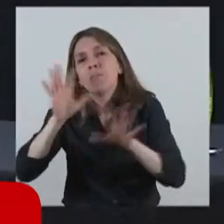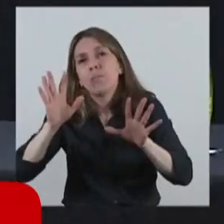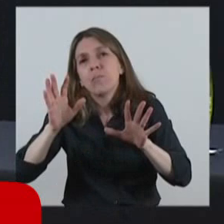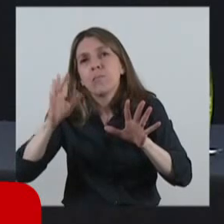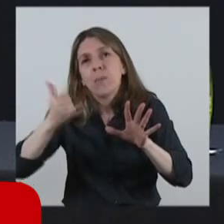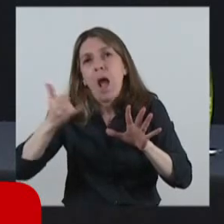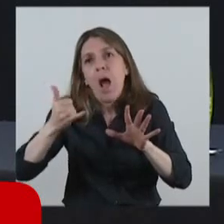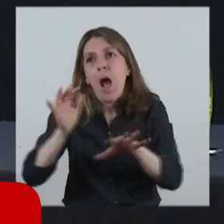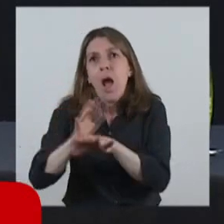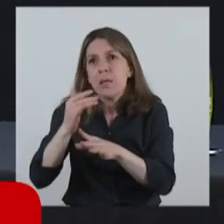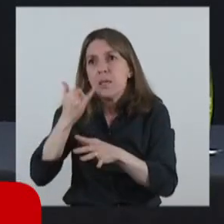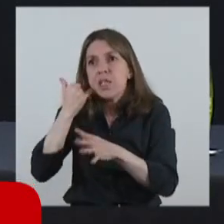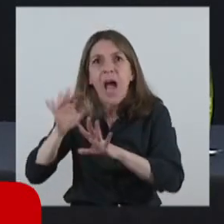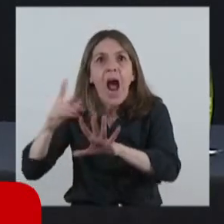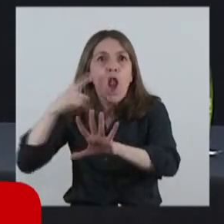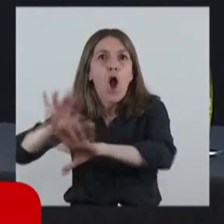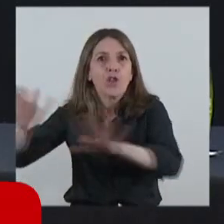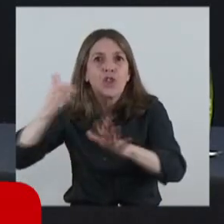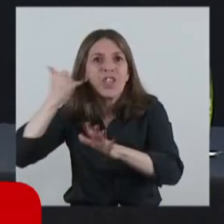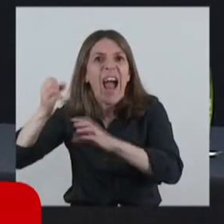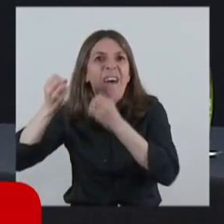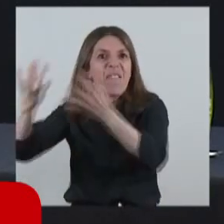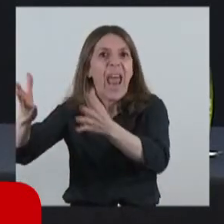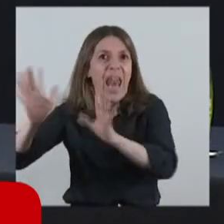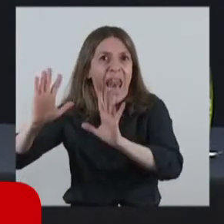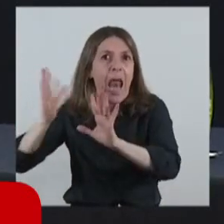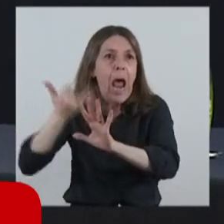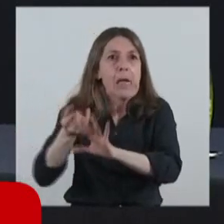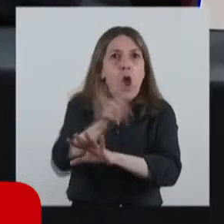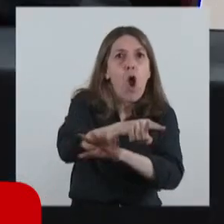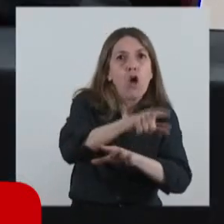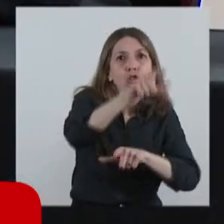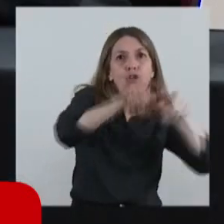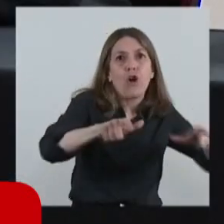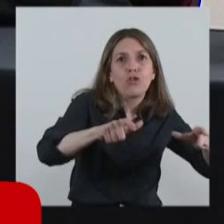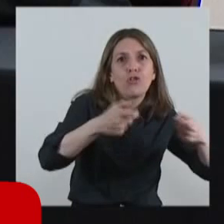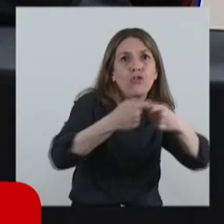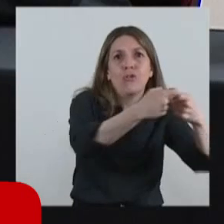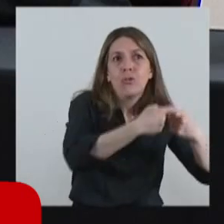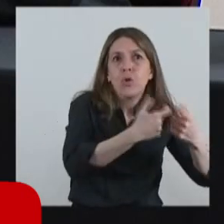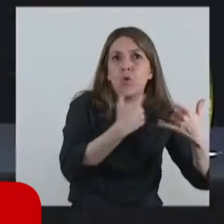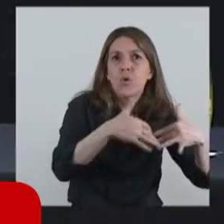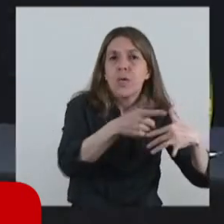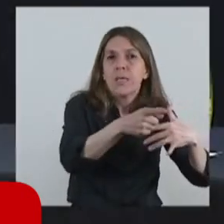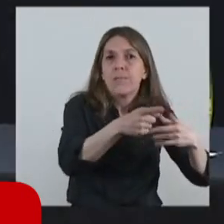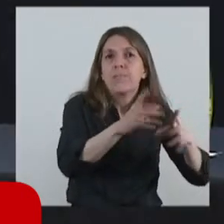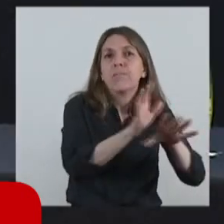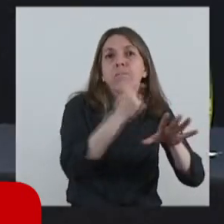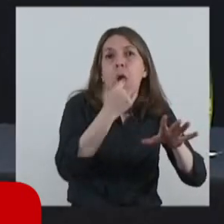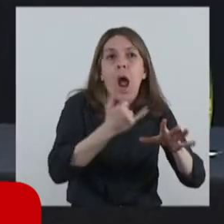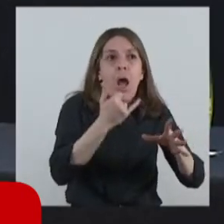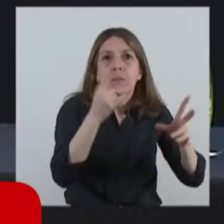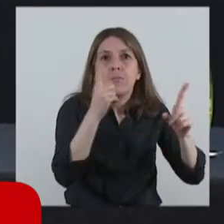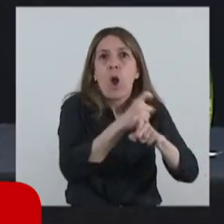están claramente recuperándose, con otros que todavía padecen las consecuencias de las necesidades del aislamiento sanitario.